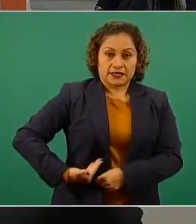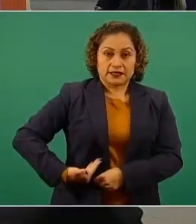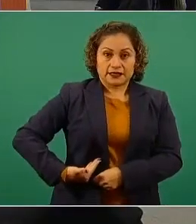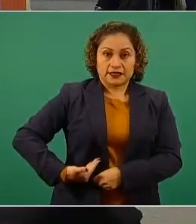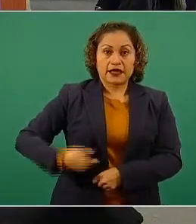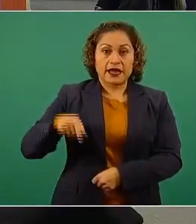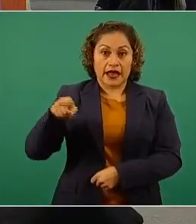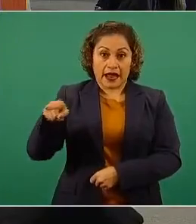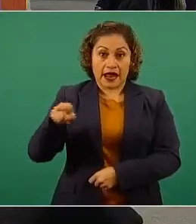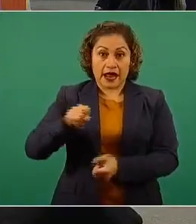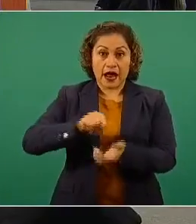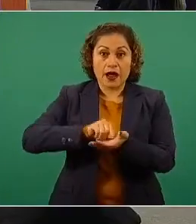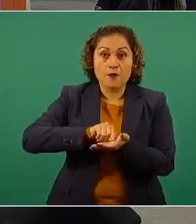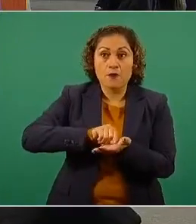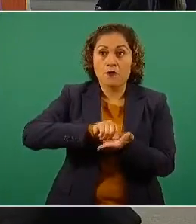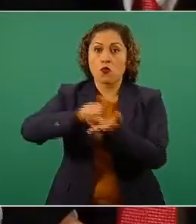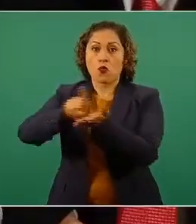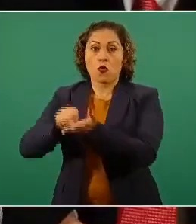su Twitter,